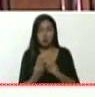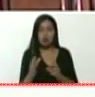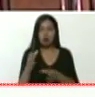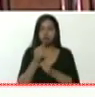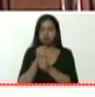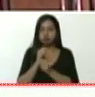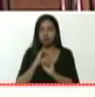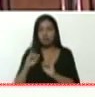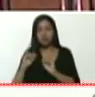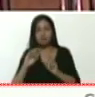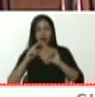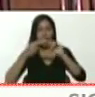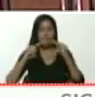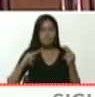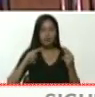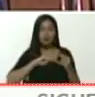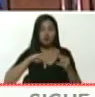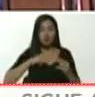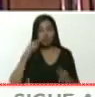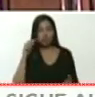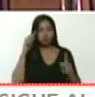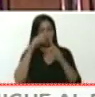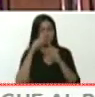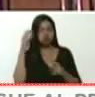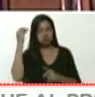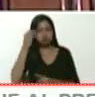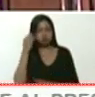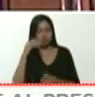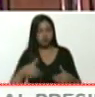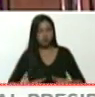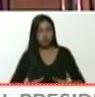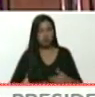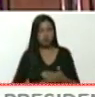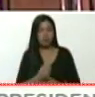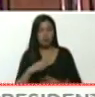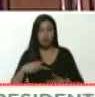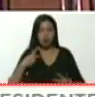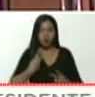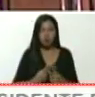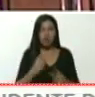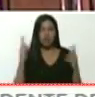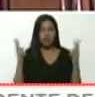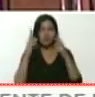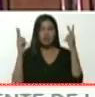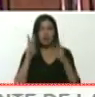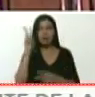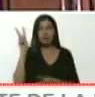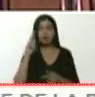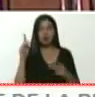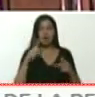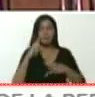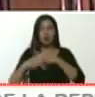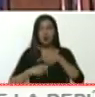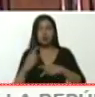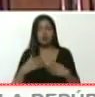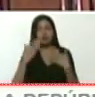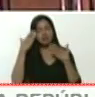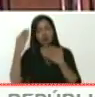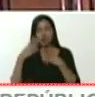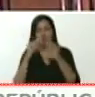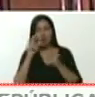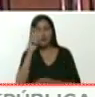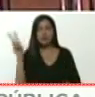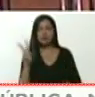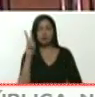conquistada en paz con nuestras mentes, con nuestro esfuerzo, con nuestra voluntad. ¡Que viva la Venezuela productiva! Saludos a toda